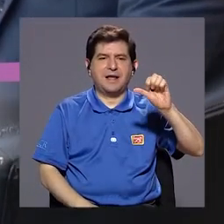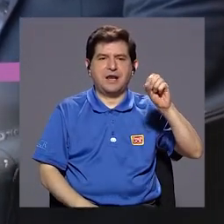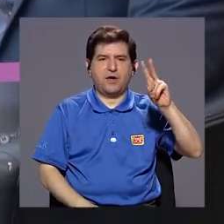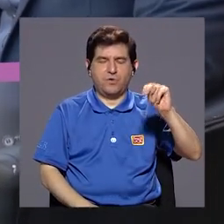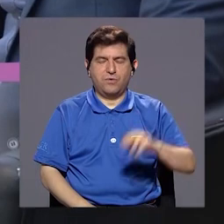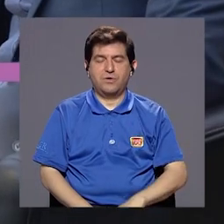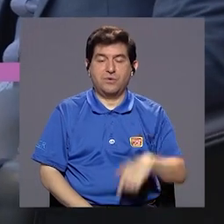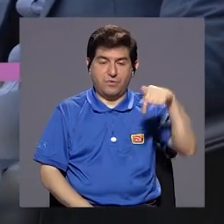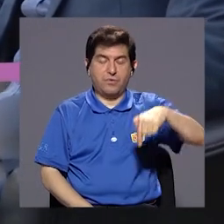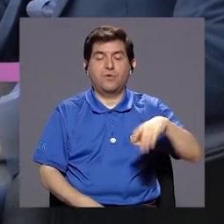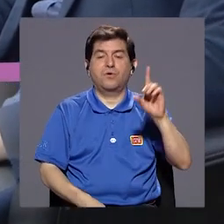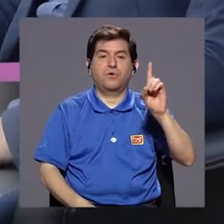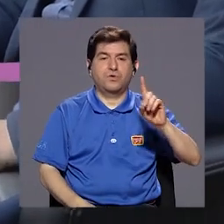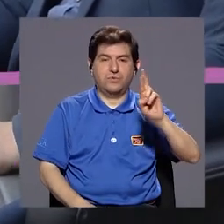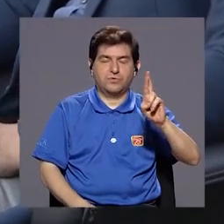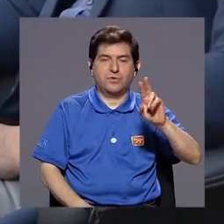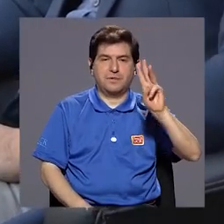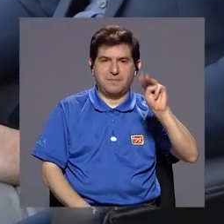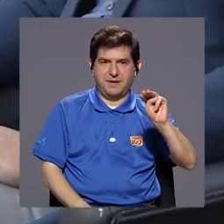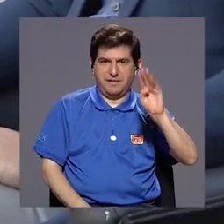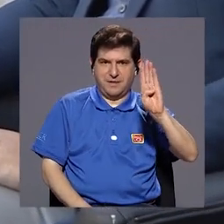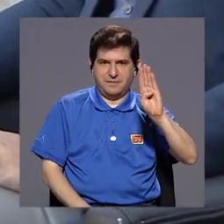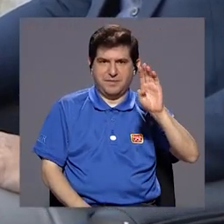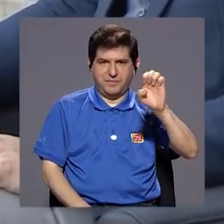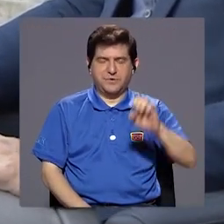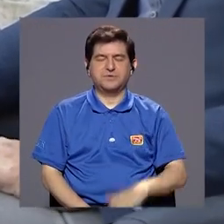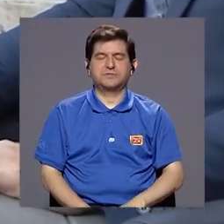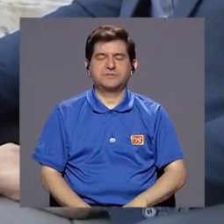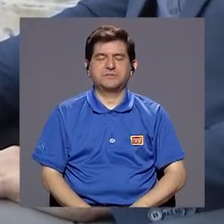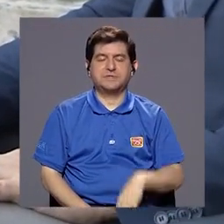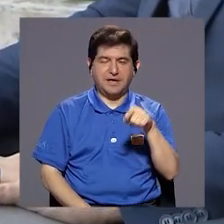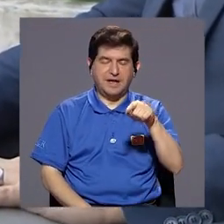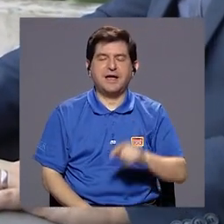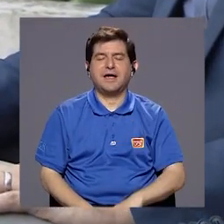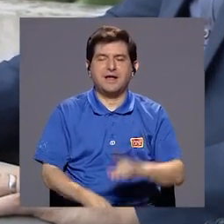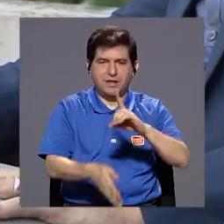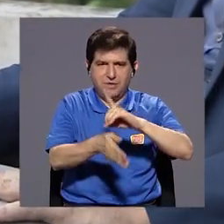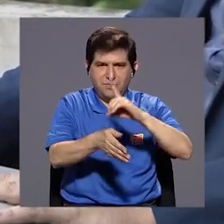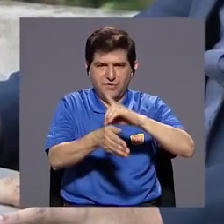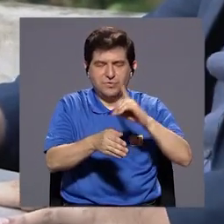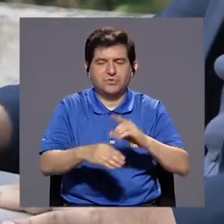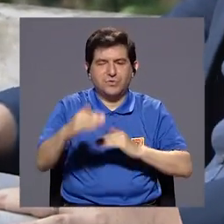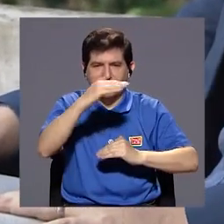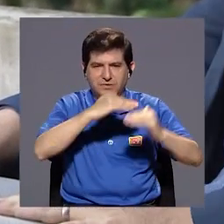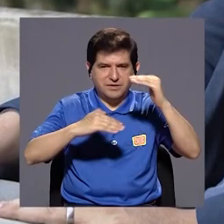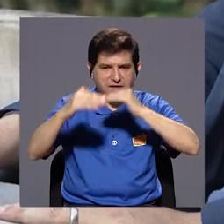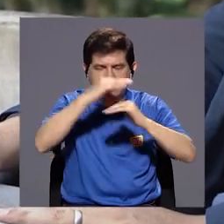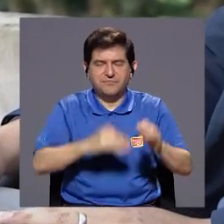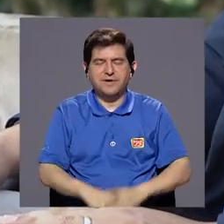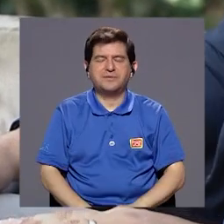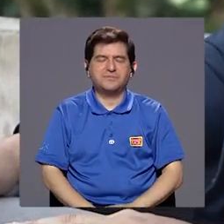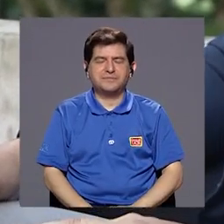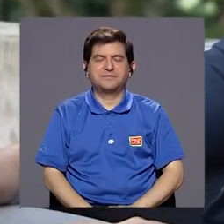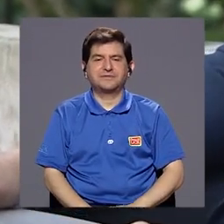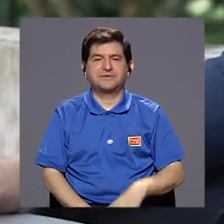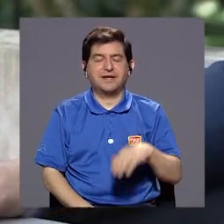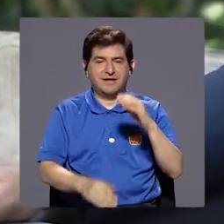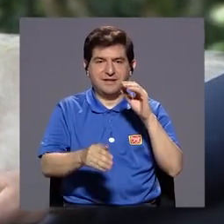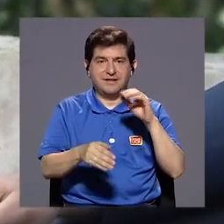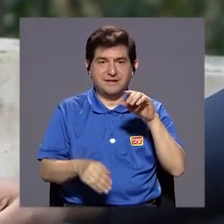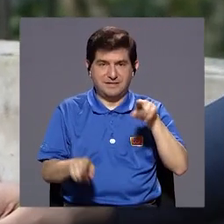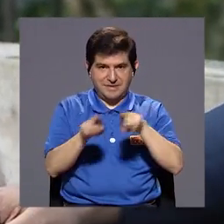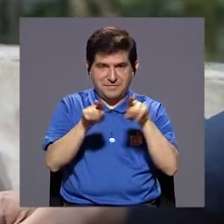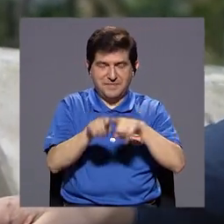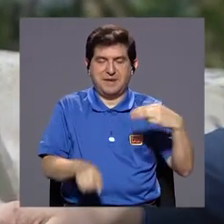nos acompaña el doctor Miguel Barbosa Elizondo, neurólogo vascular, docente de la Facultad de Medicina de la Universidad de Costa Rica